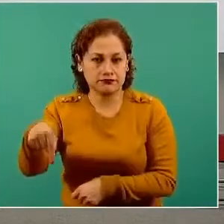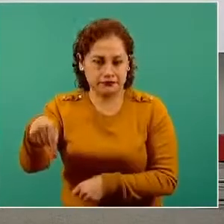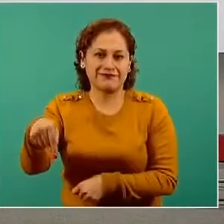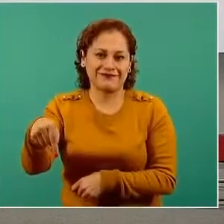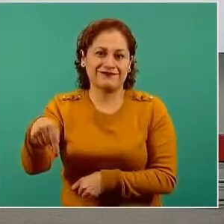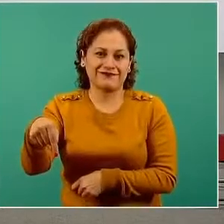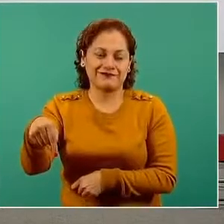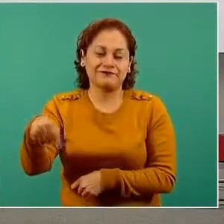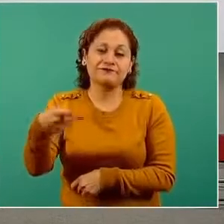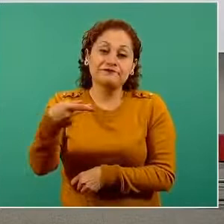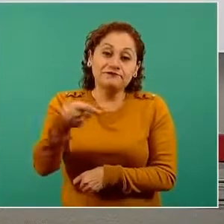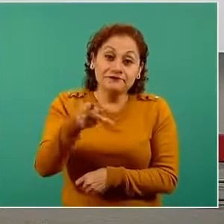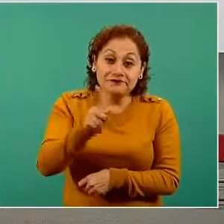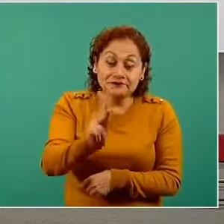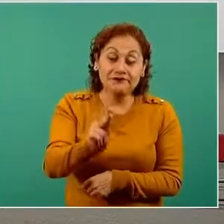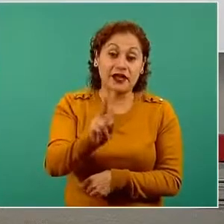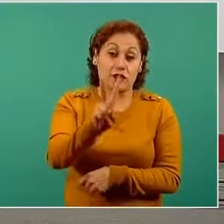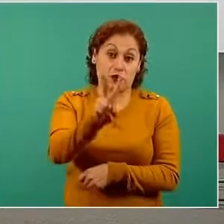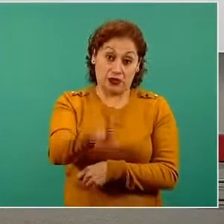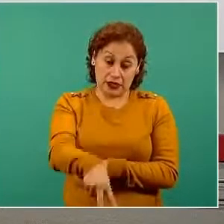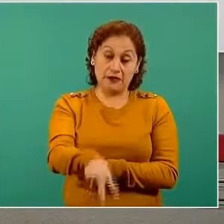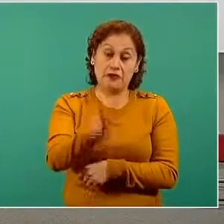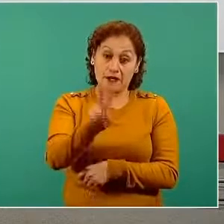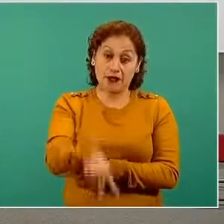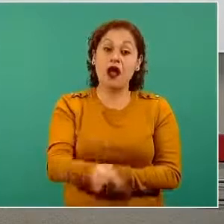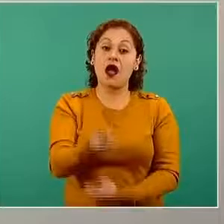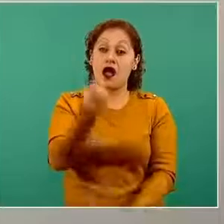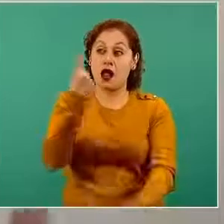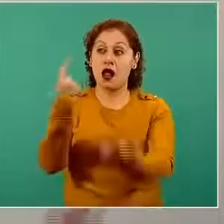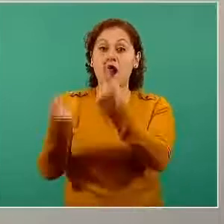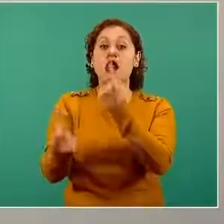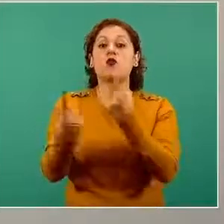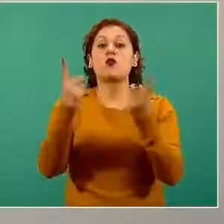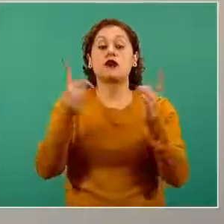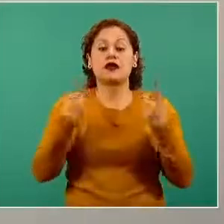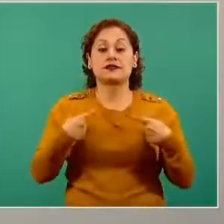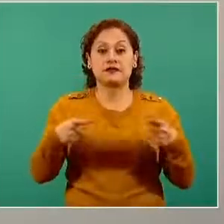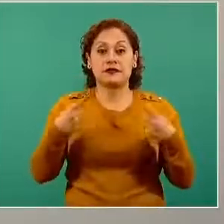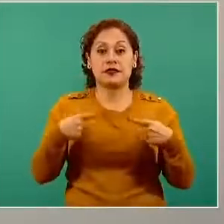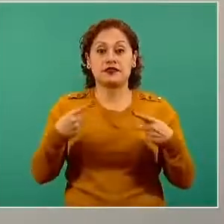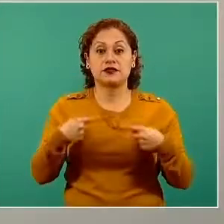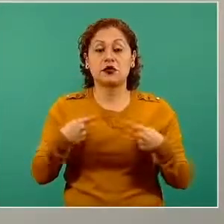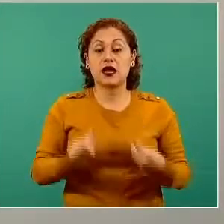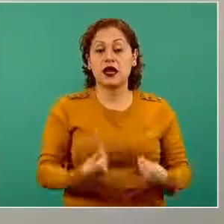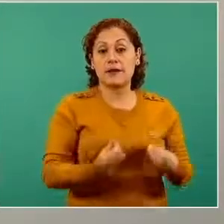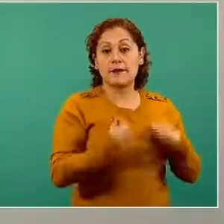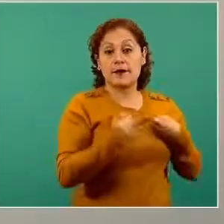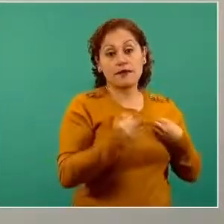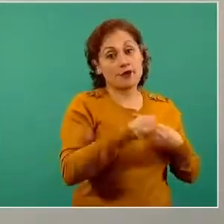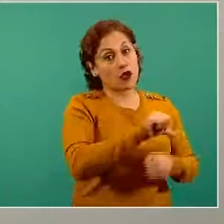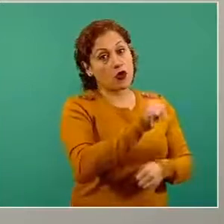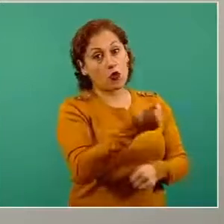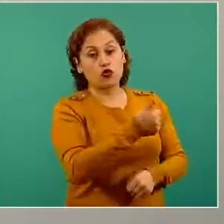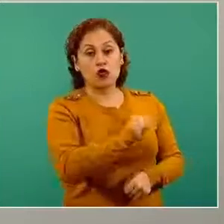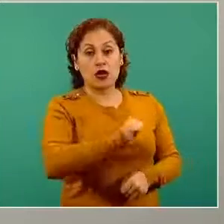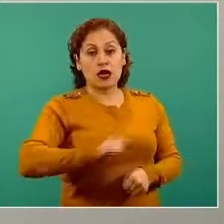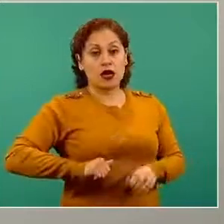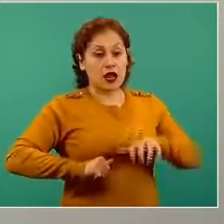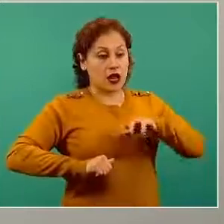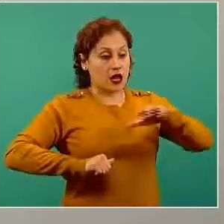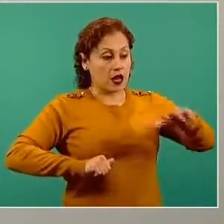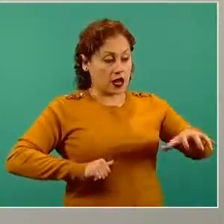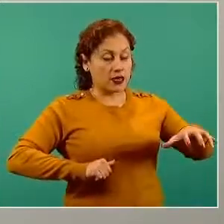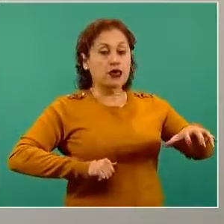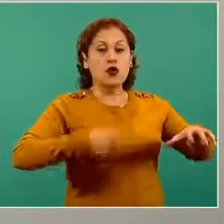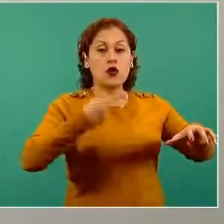las que personas que residen en municipios o en demarcaciones diferentes, pero que son continuas o que